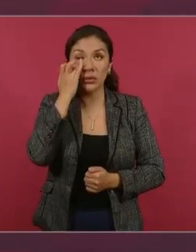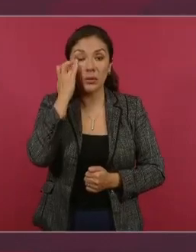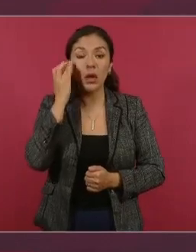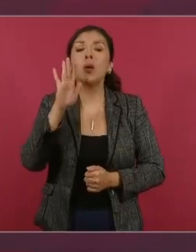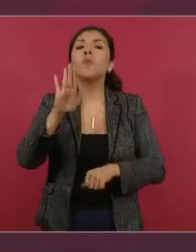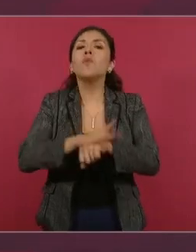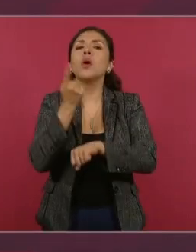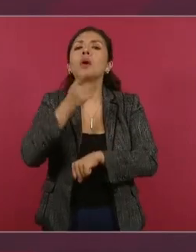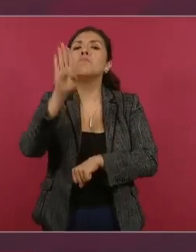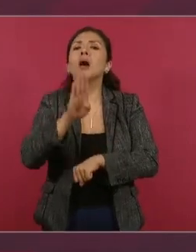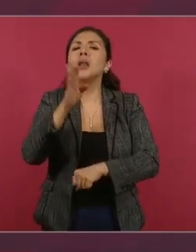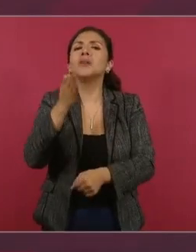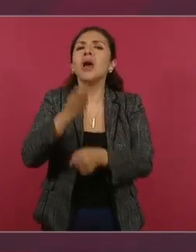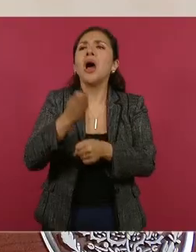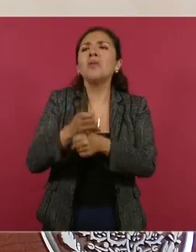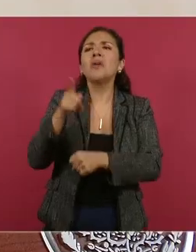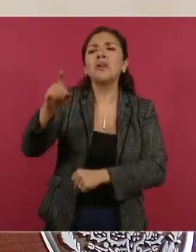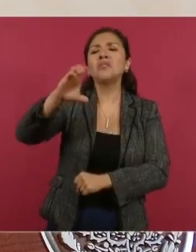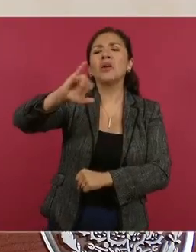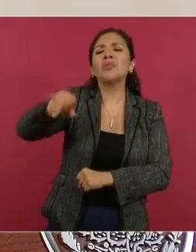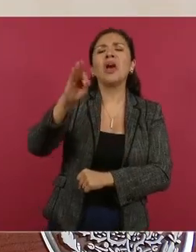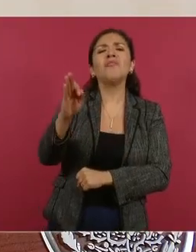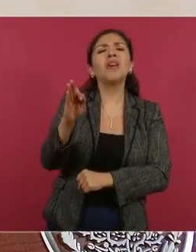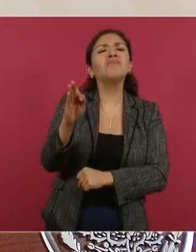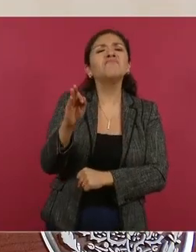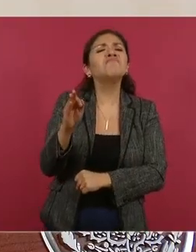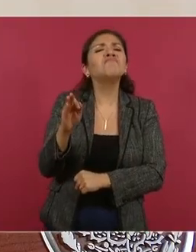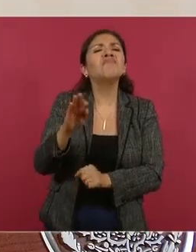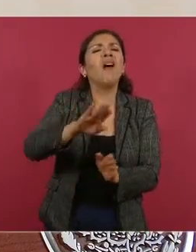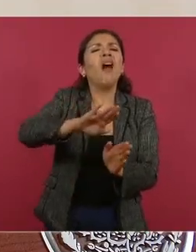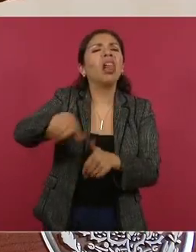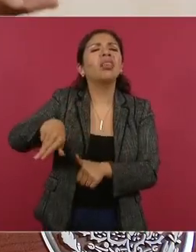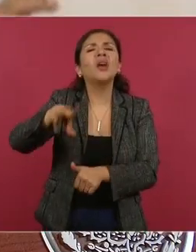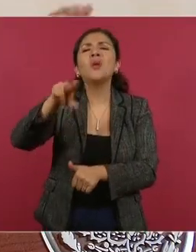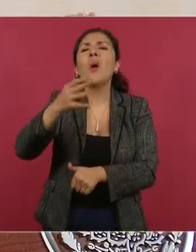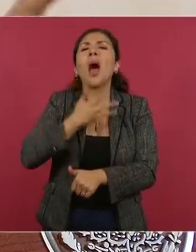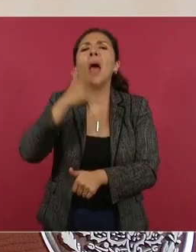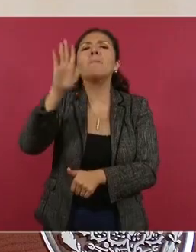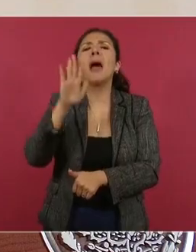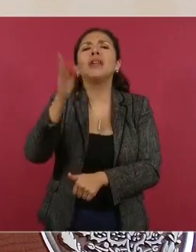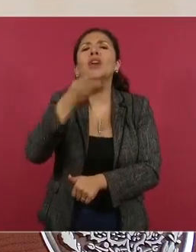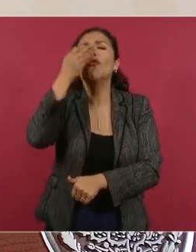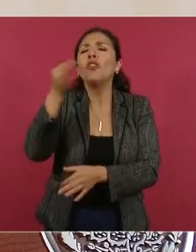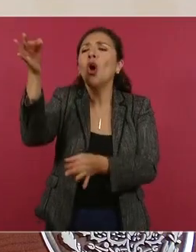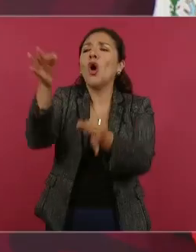es como si no existiera, es un florero, están ahí de adorno.